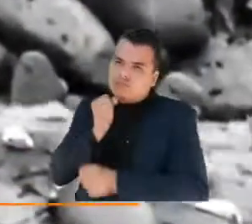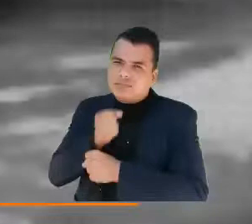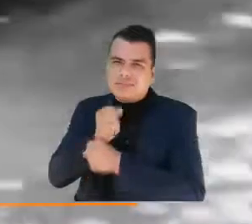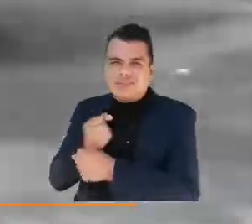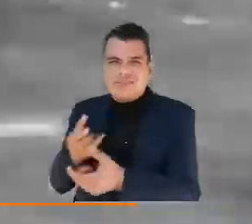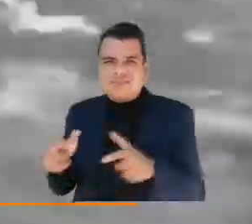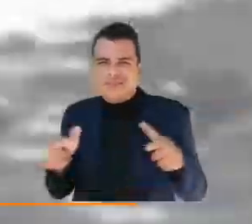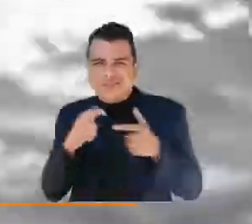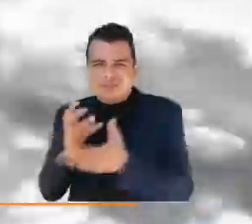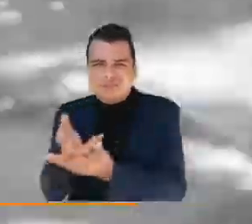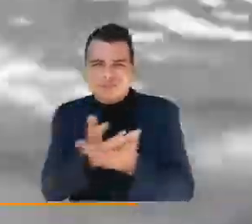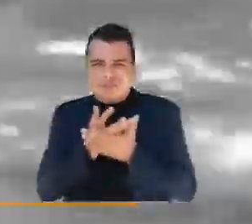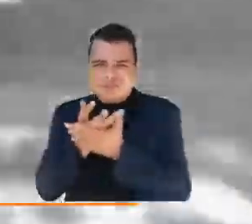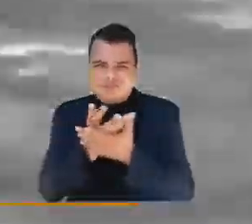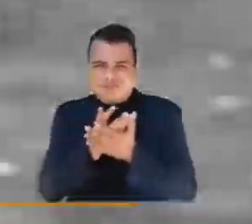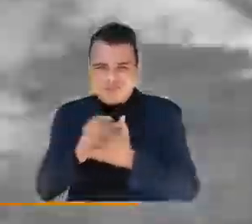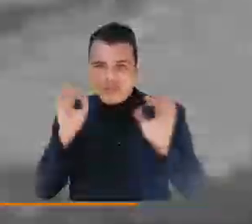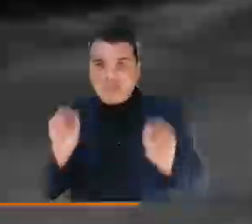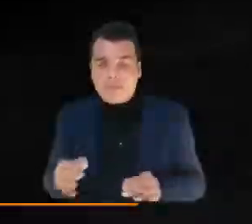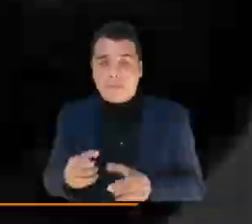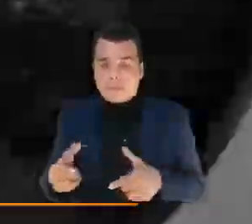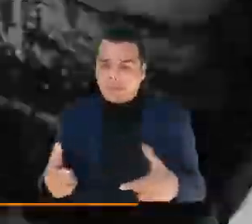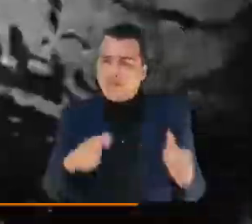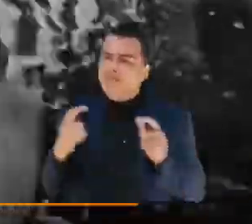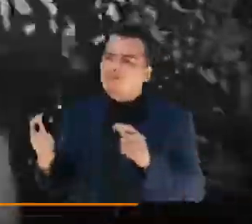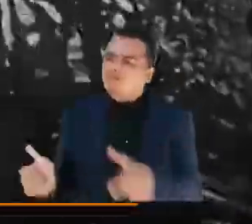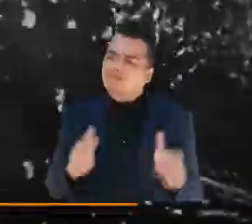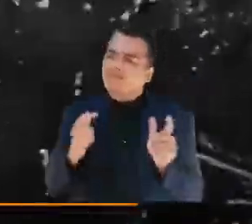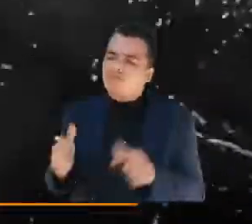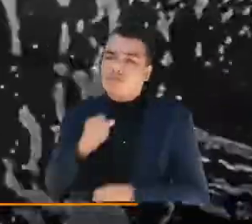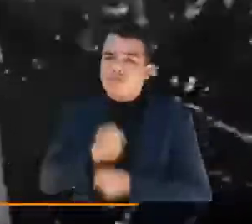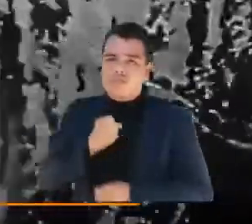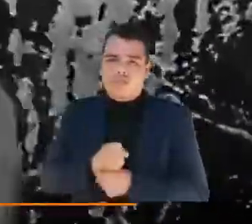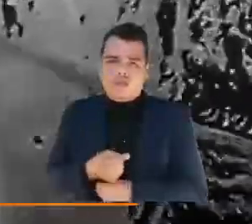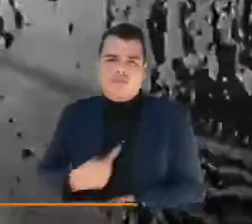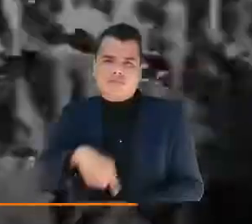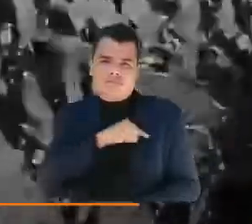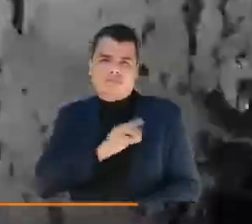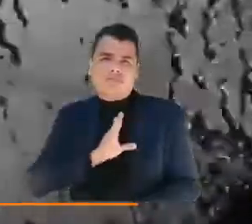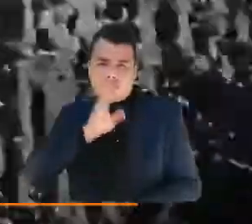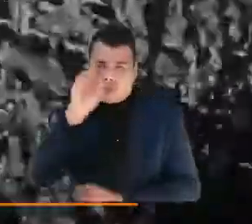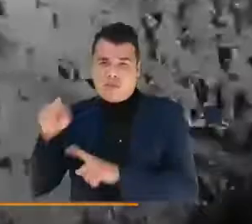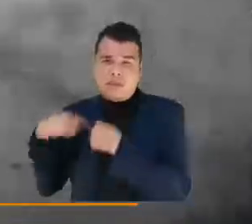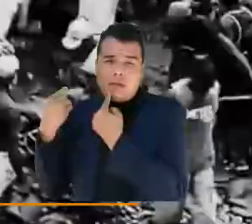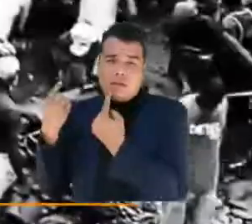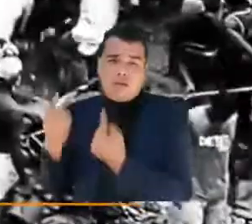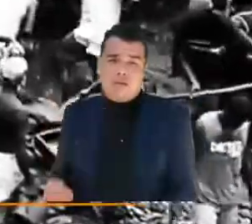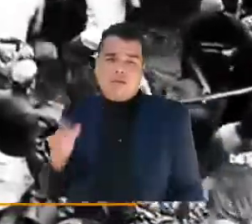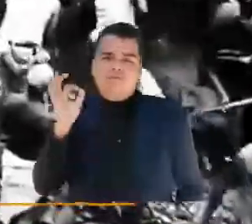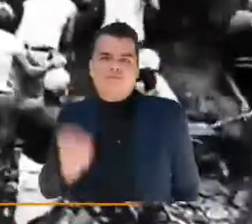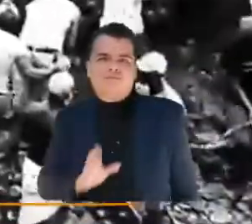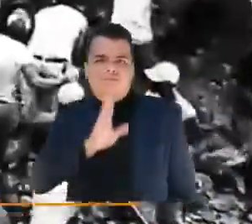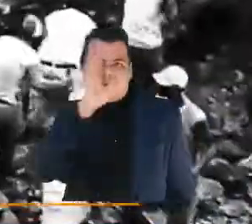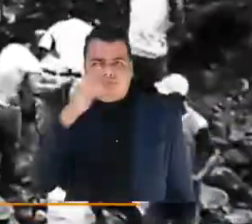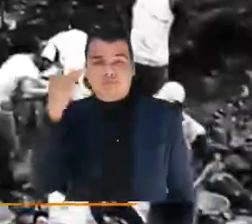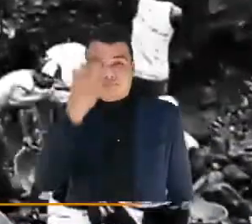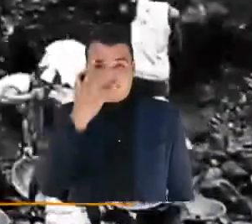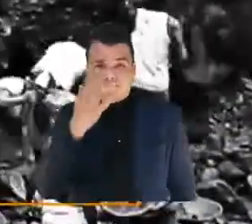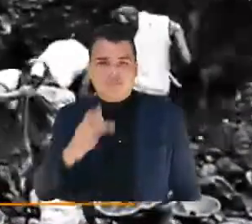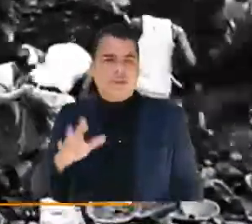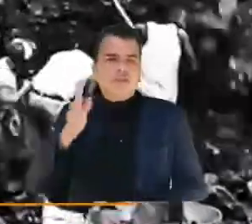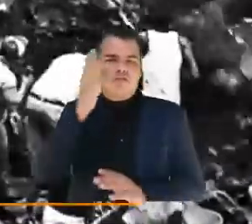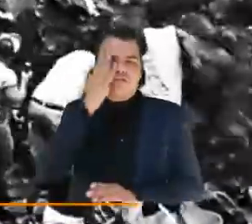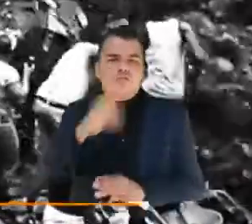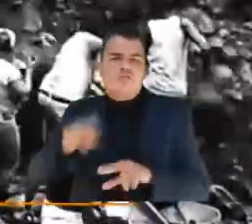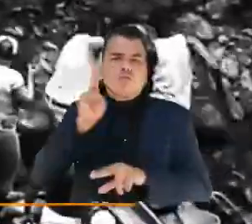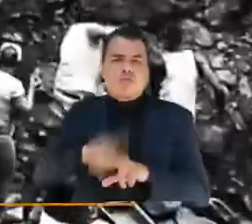todos los jóvenes de mi comunidad van aprendiendo a hacer minería de oro, porque es una práctica tradicional, ancestral, que va pasando